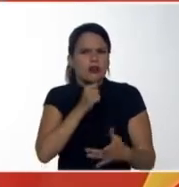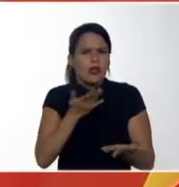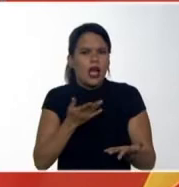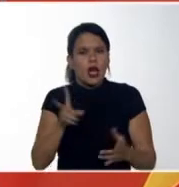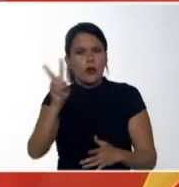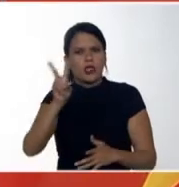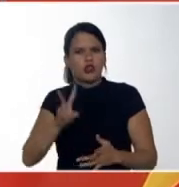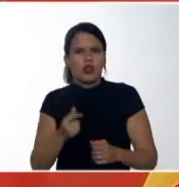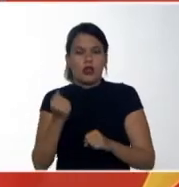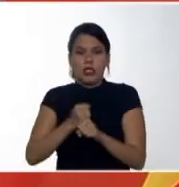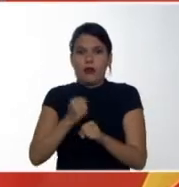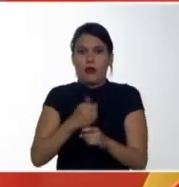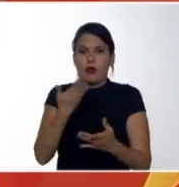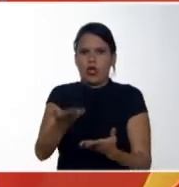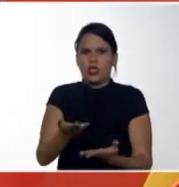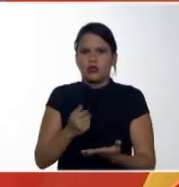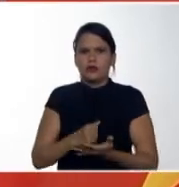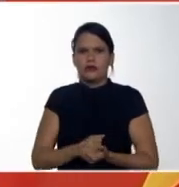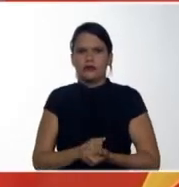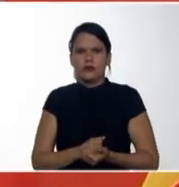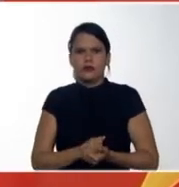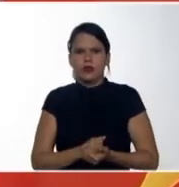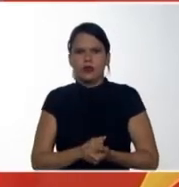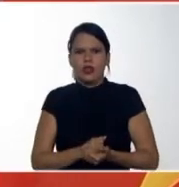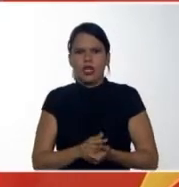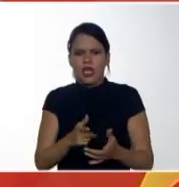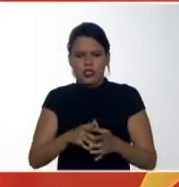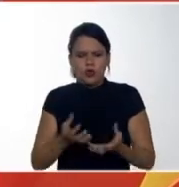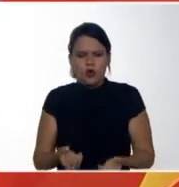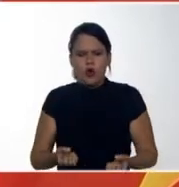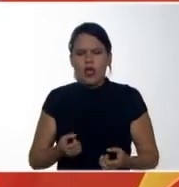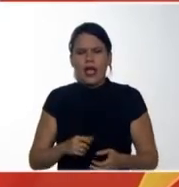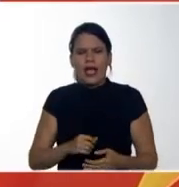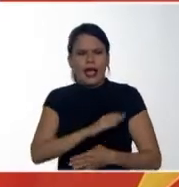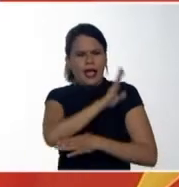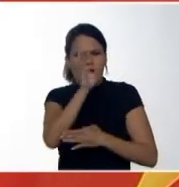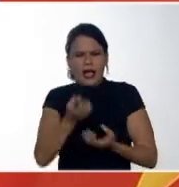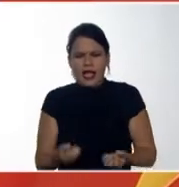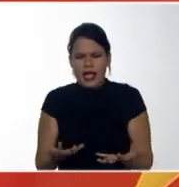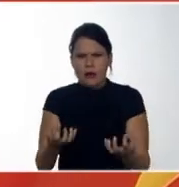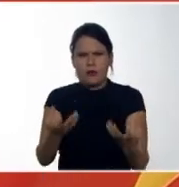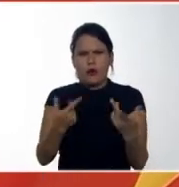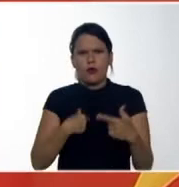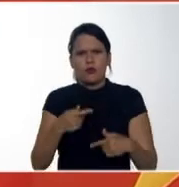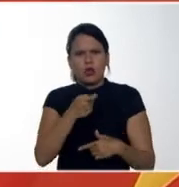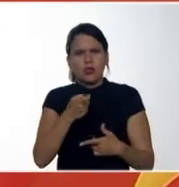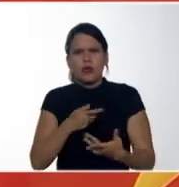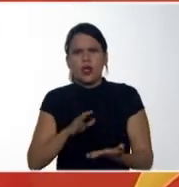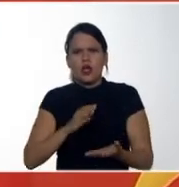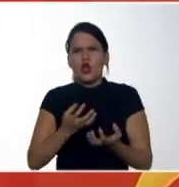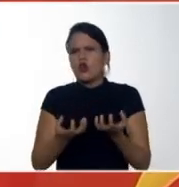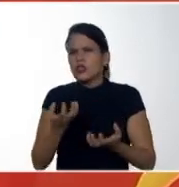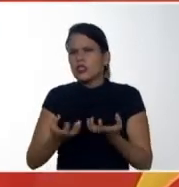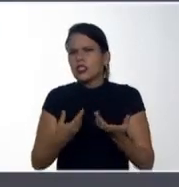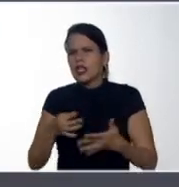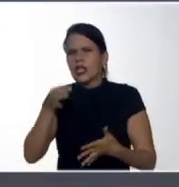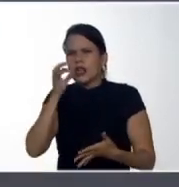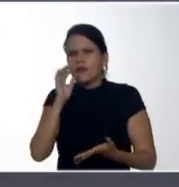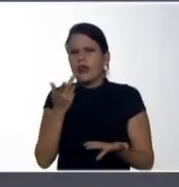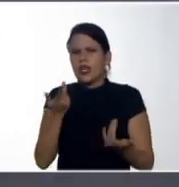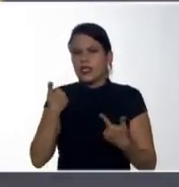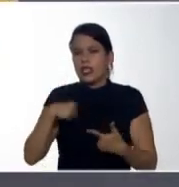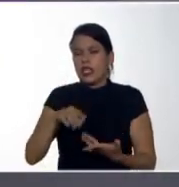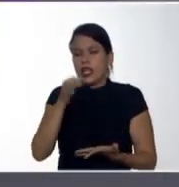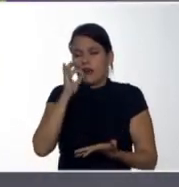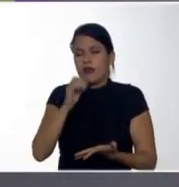venezolanos que trabajaron en eso, en estas haciendas, buscando, por ejemplo, para tostar el café y obtener la calidad de café